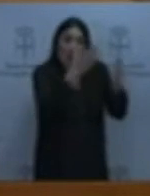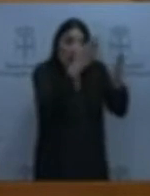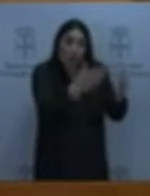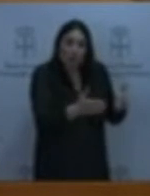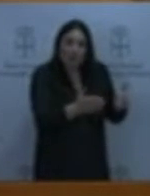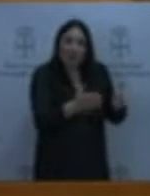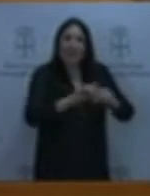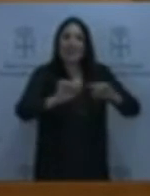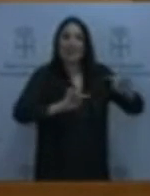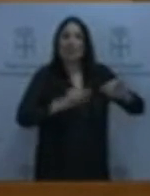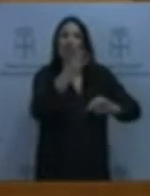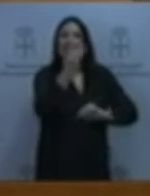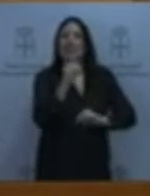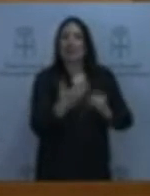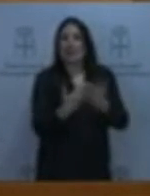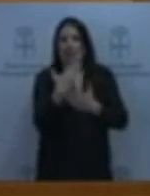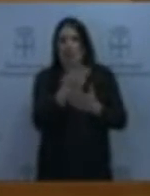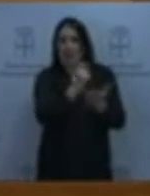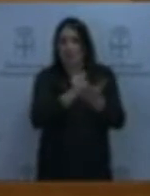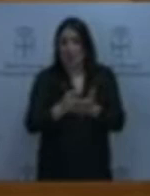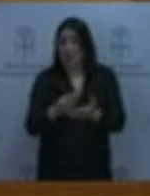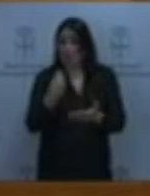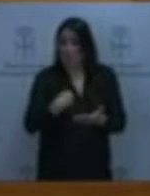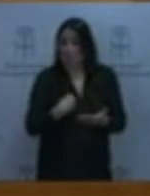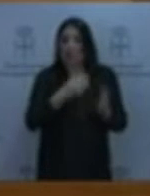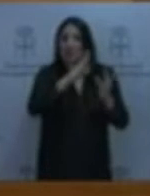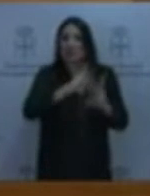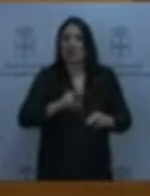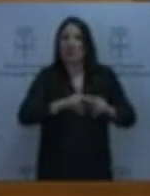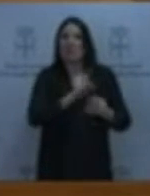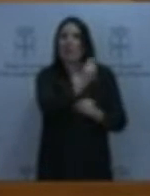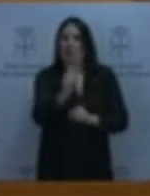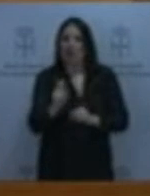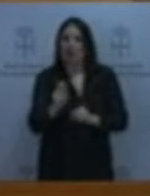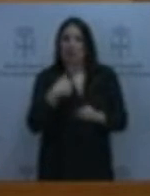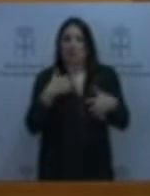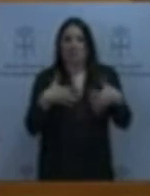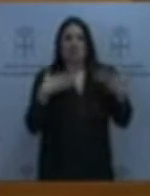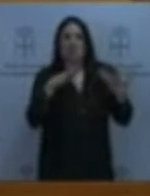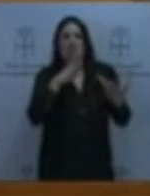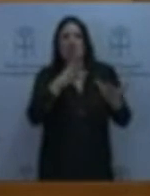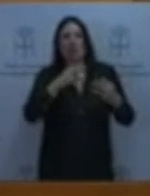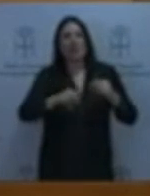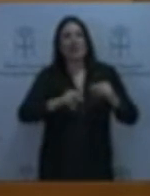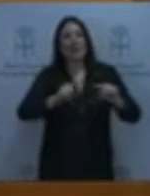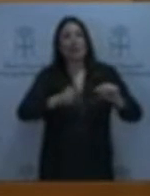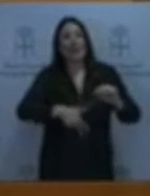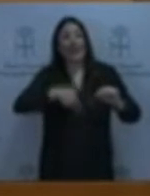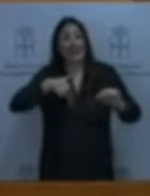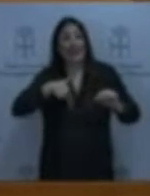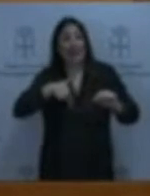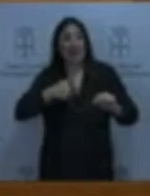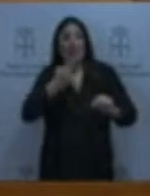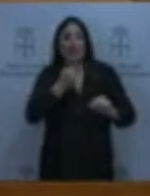de pagar los 30 días que abonaría la Administración del Principado. Y me llamaba la atención porque el director general de Innovación el otro día hablaba de que a lo que